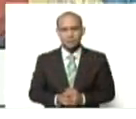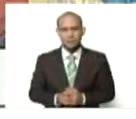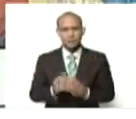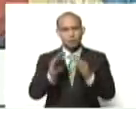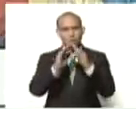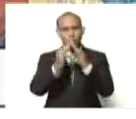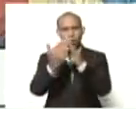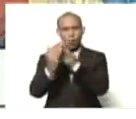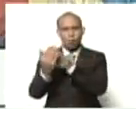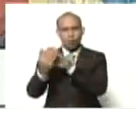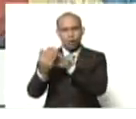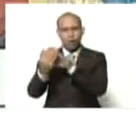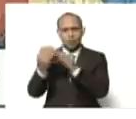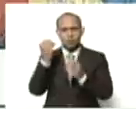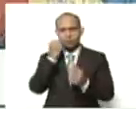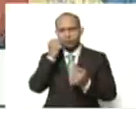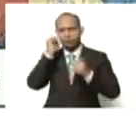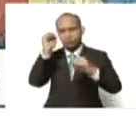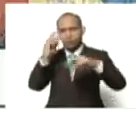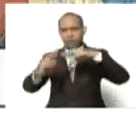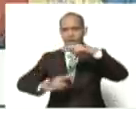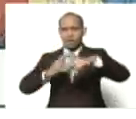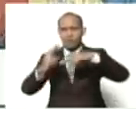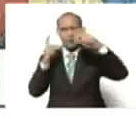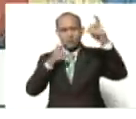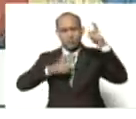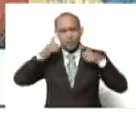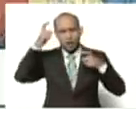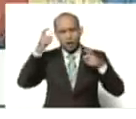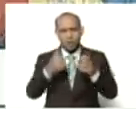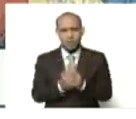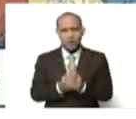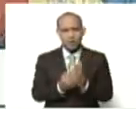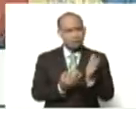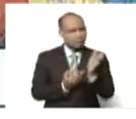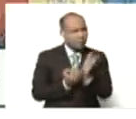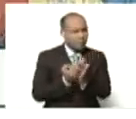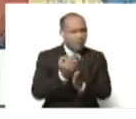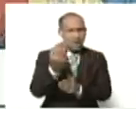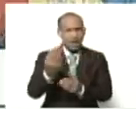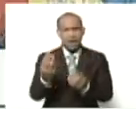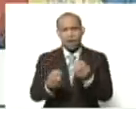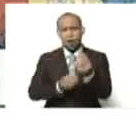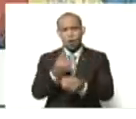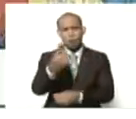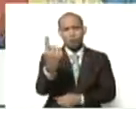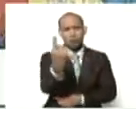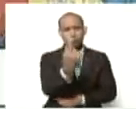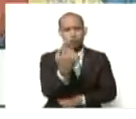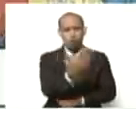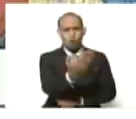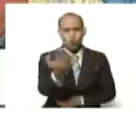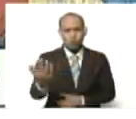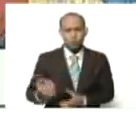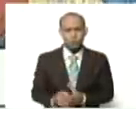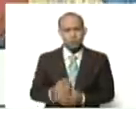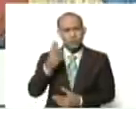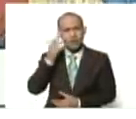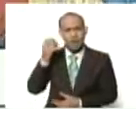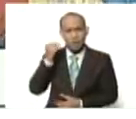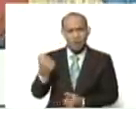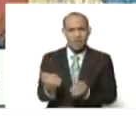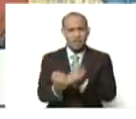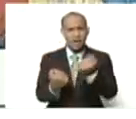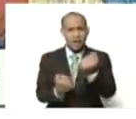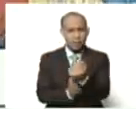Comuneros, rebeldes y revolucionarios, chavistas y leales como ellos solos. Una experiencia que apoyamos